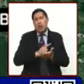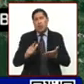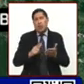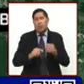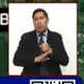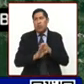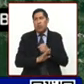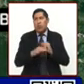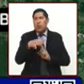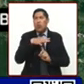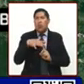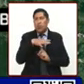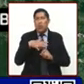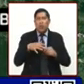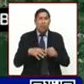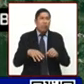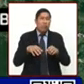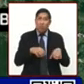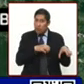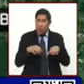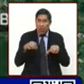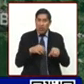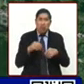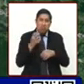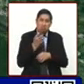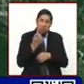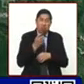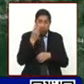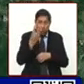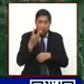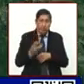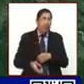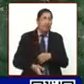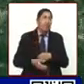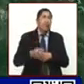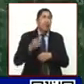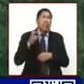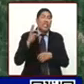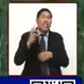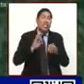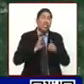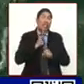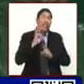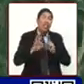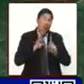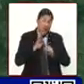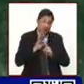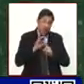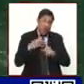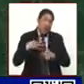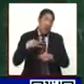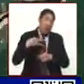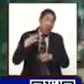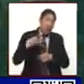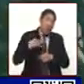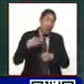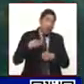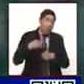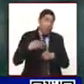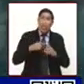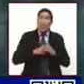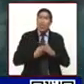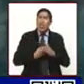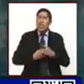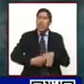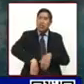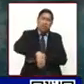de seguridad en un contexto de división toma ribetes interesantes. Veamos. Las seis federaciones del trópico anunciaron una vigilia que iniciará a las